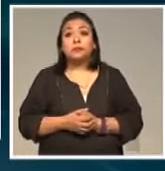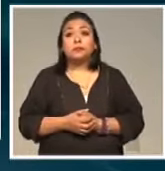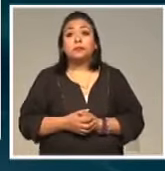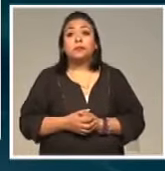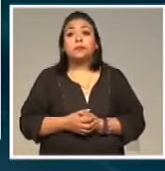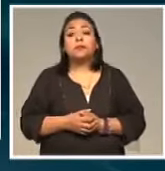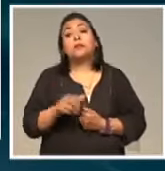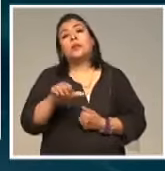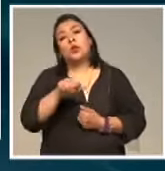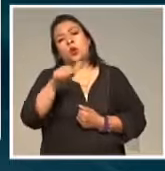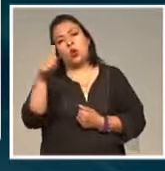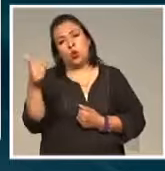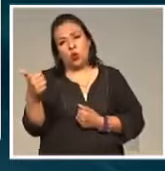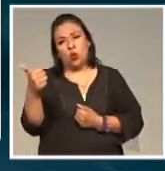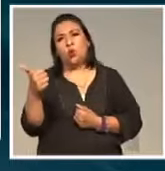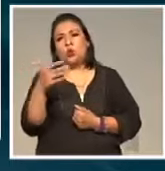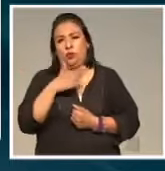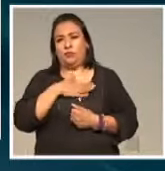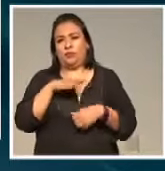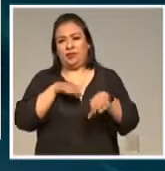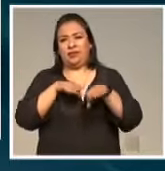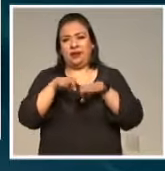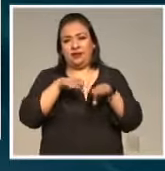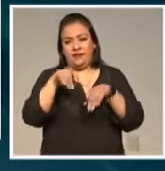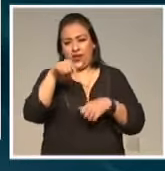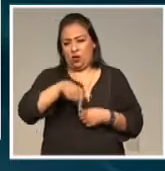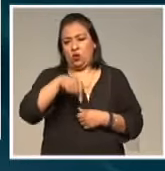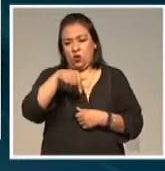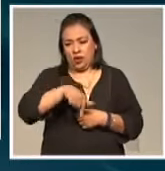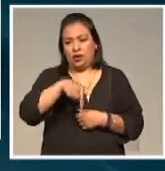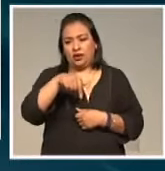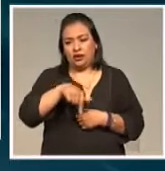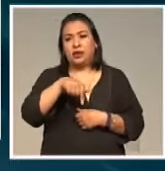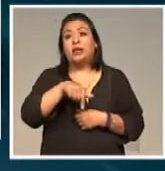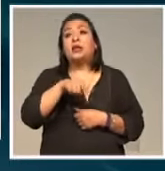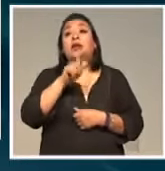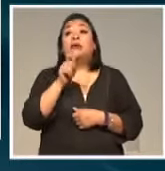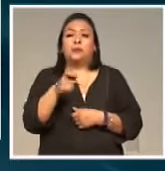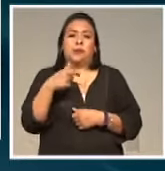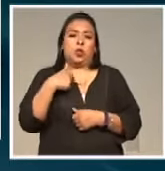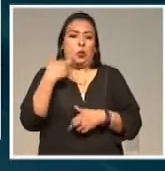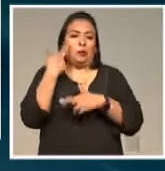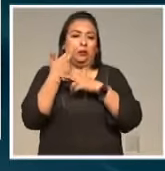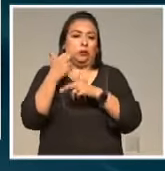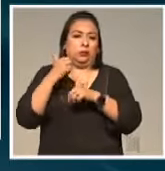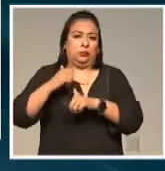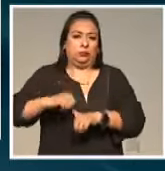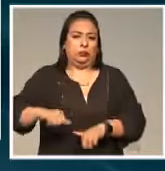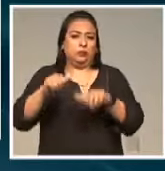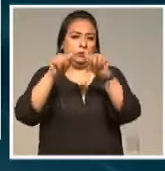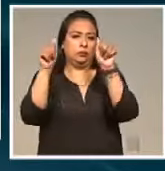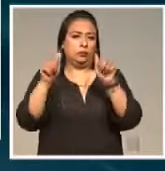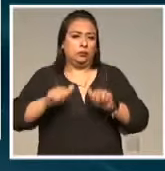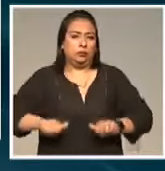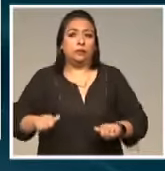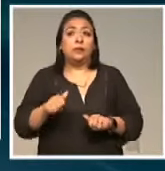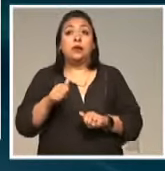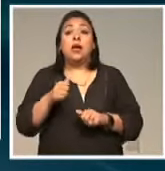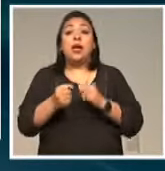Y otra parte de mi trabajo aquí es curaduría. Y